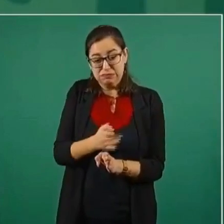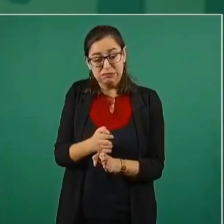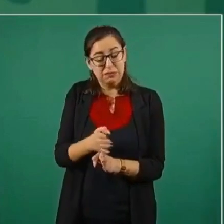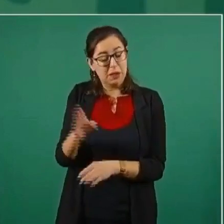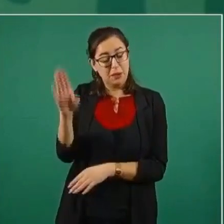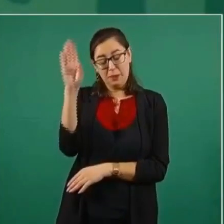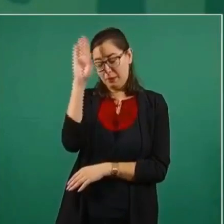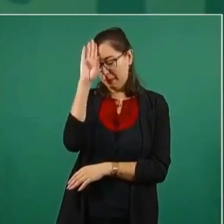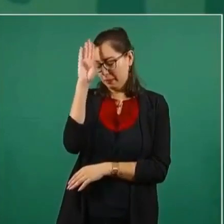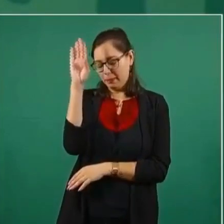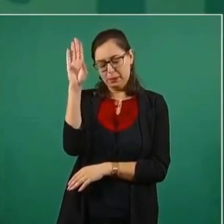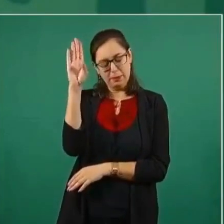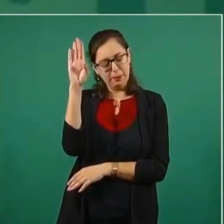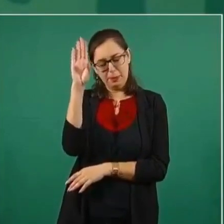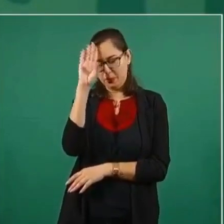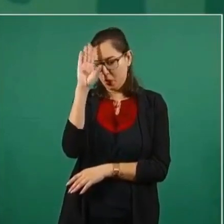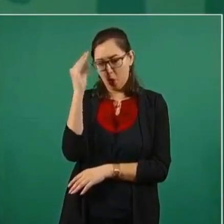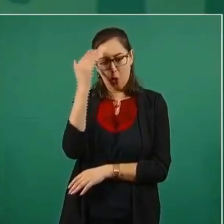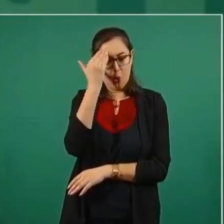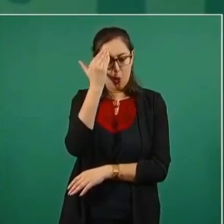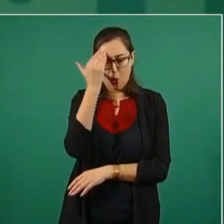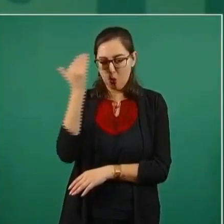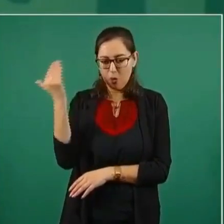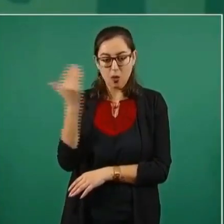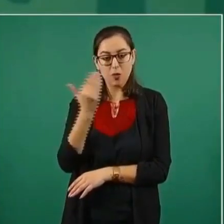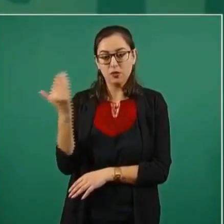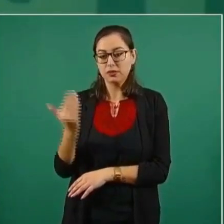durante el periodo neoliberal.